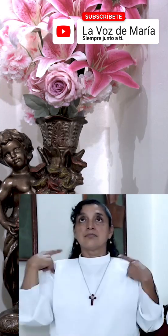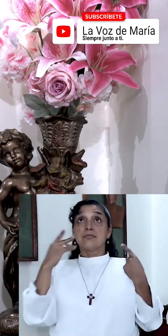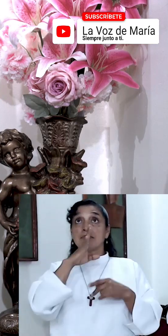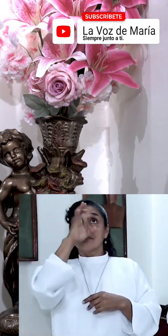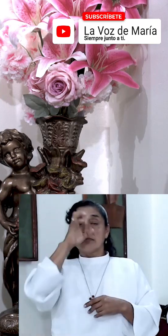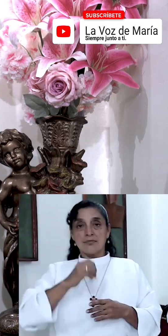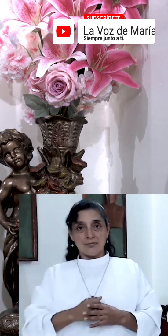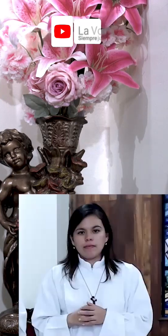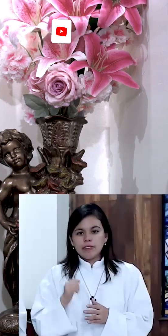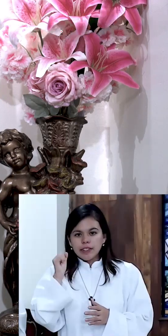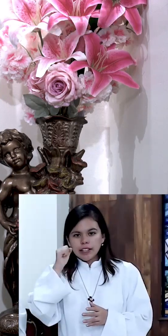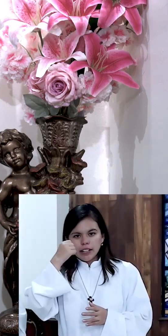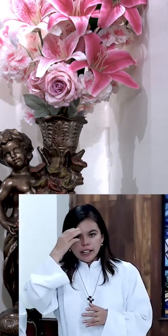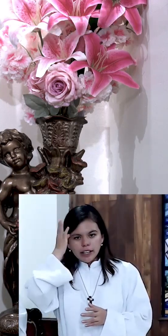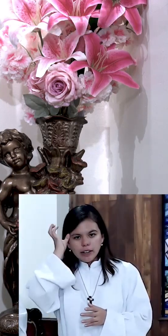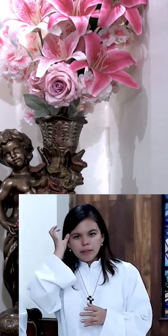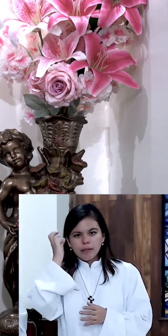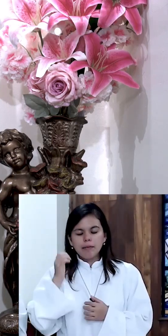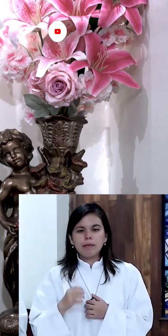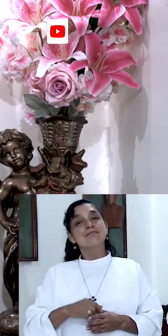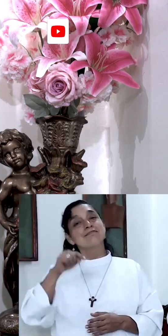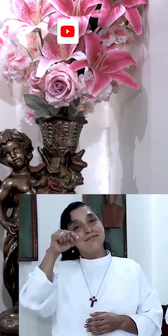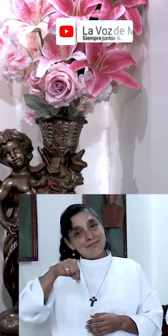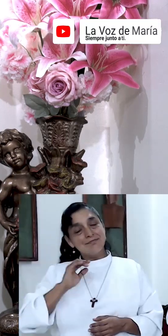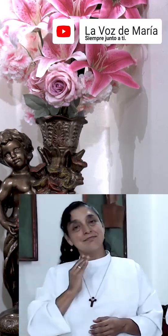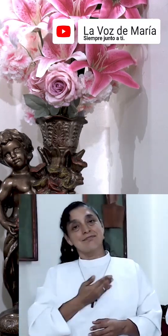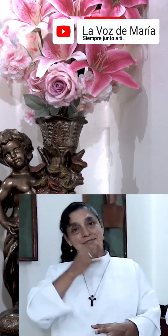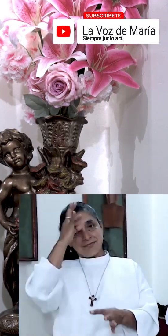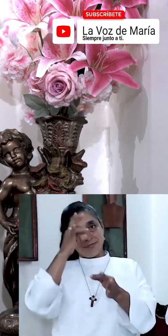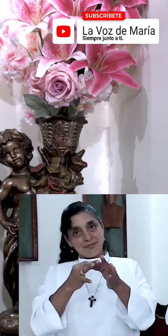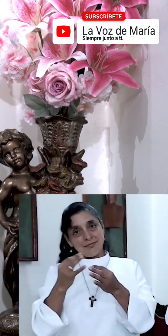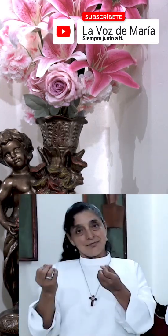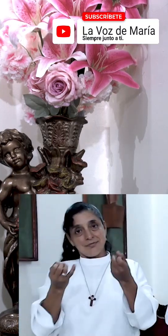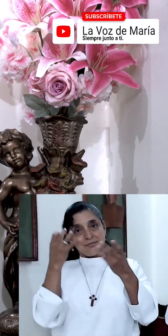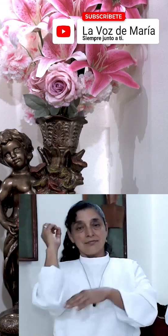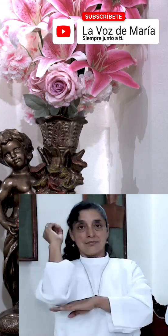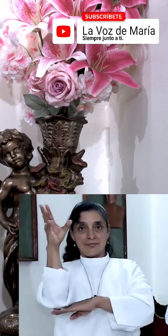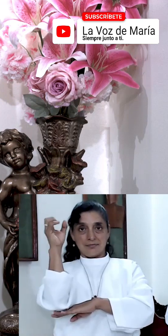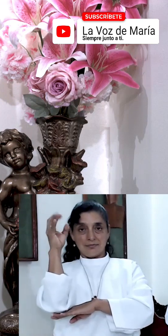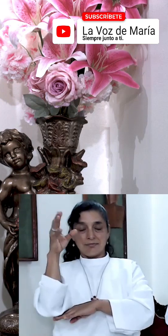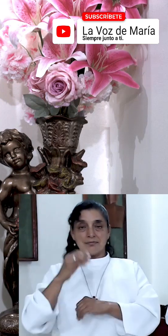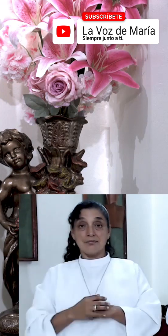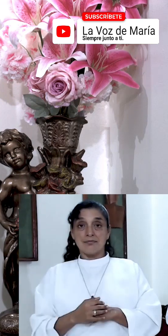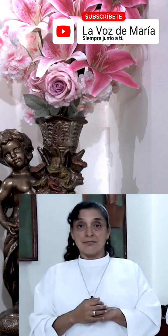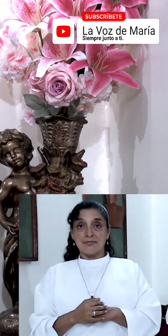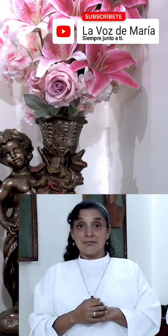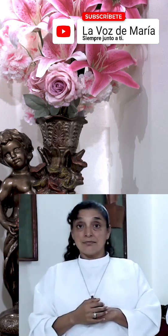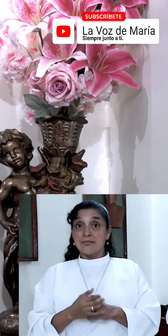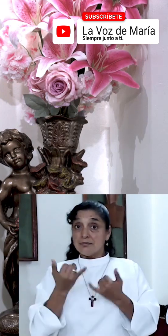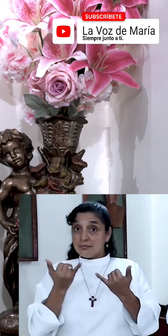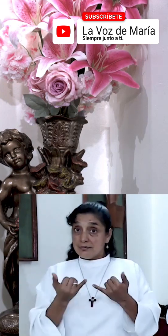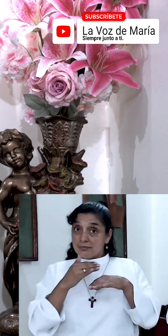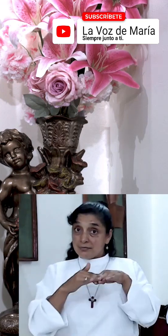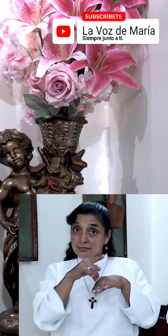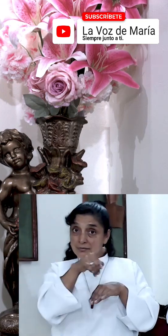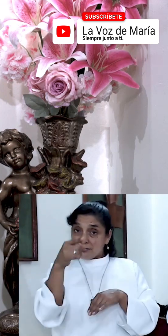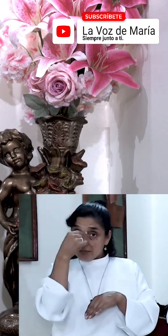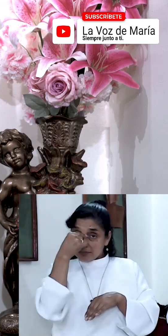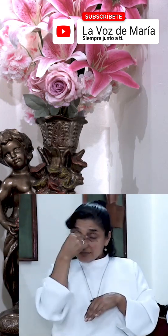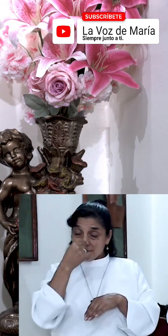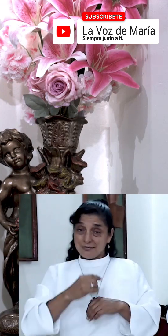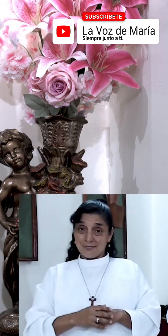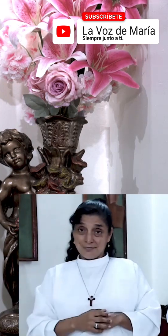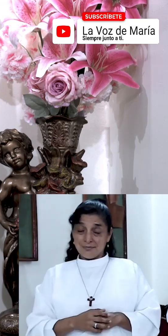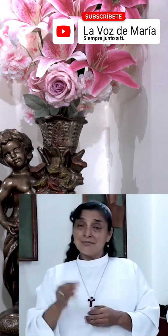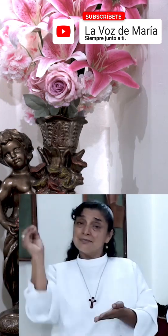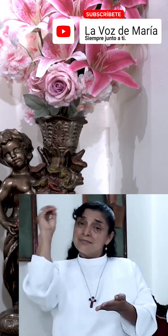vida eterna? Sí, creo. Esta es nuestra fe que nos gloriamos de profesar. Y ahora les invito a orar,